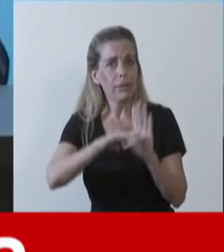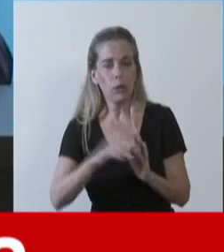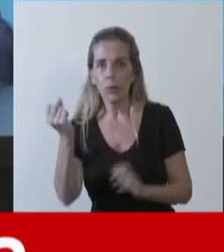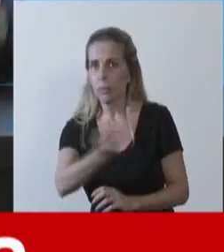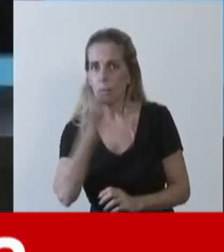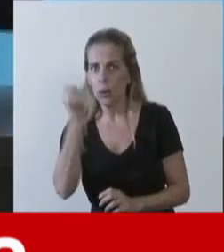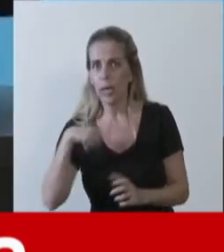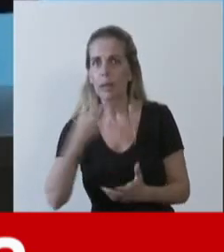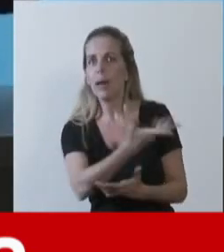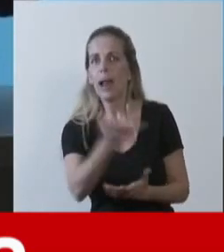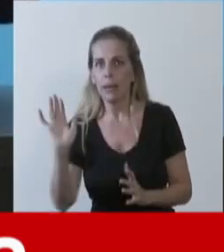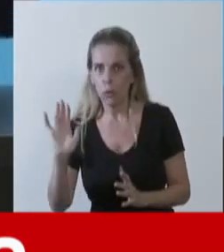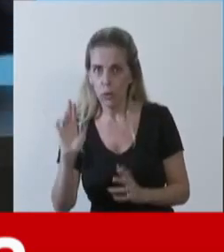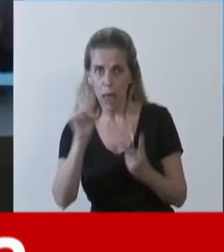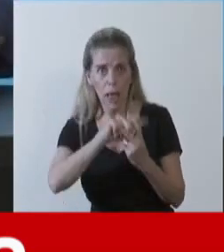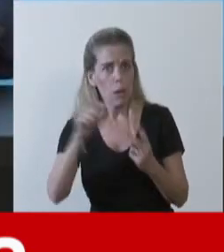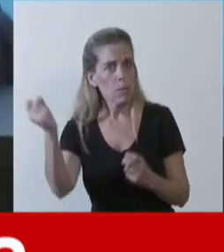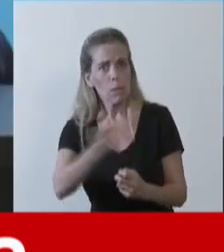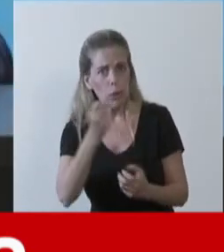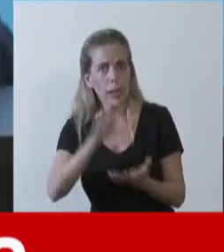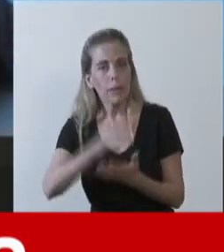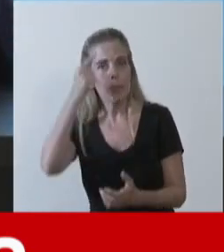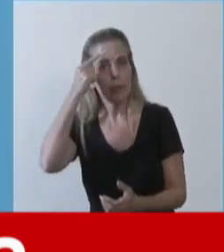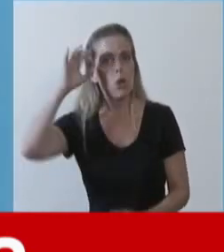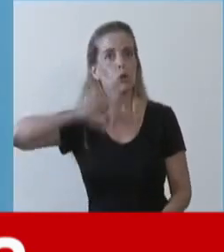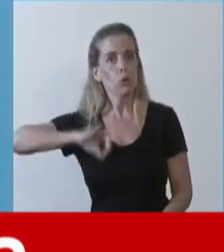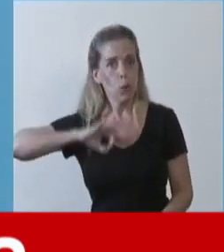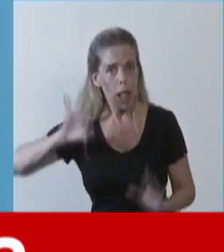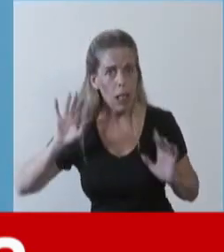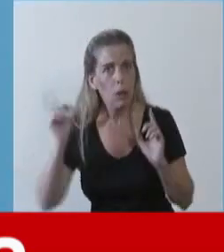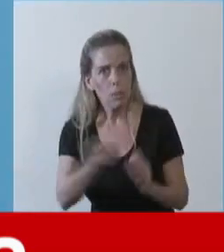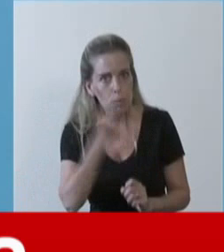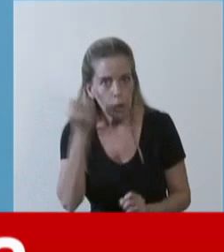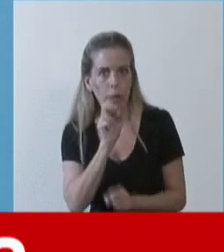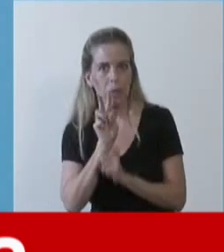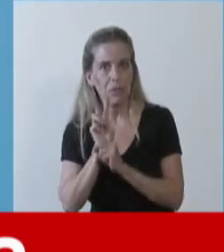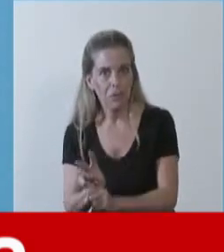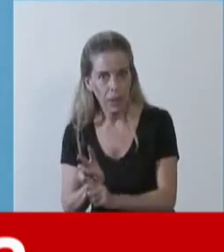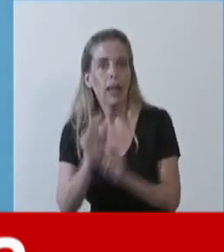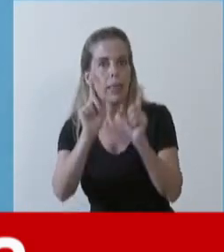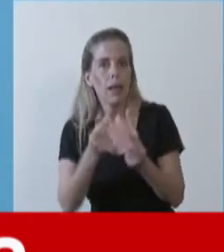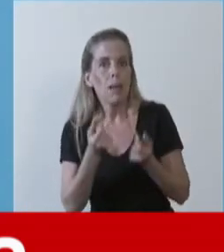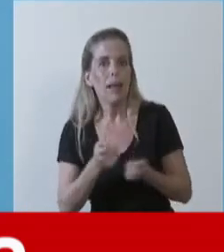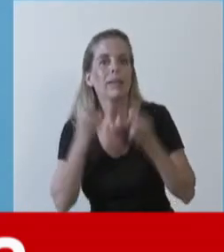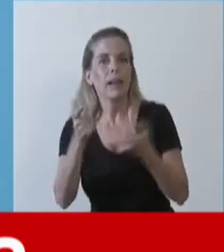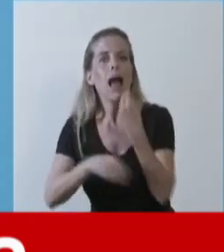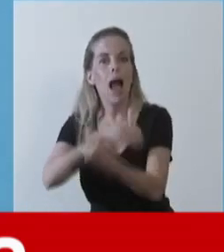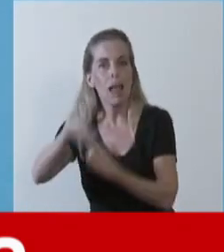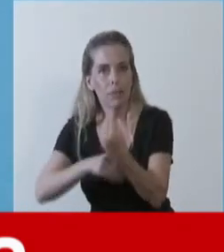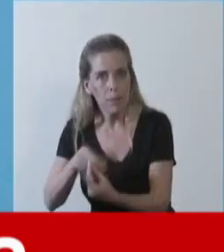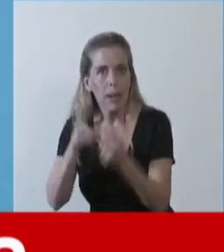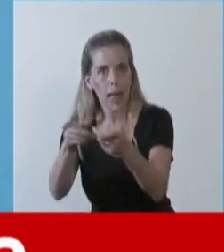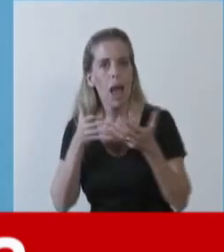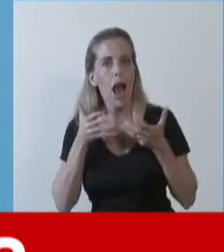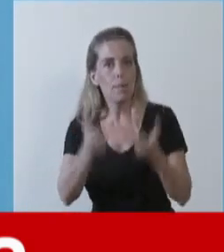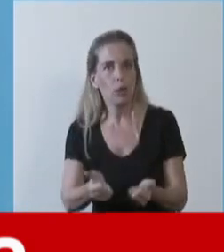o dos grandes dimensiones. Las dimensiones de los ingresos, de preservar los ingresos de las familias, de sostener